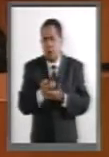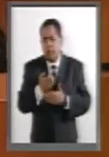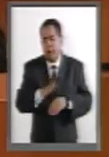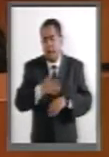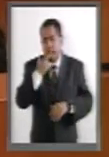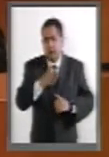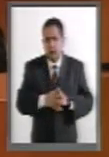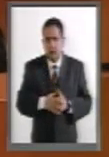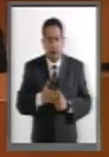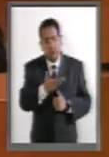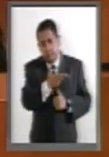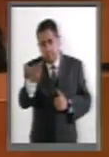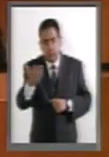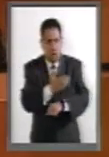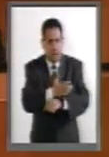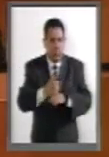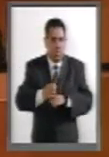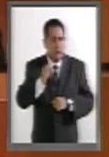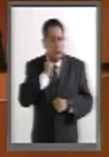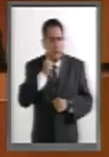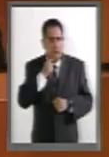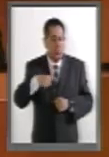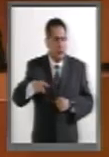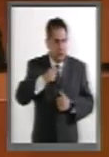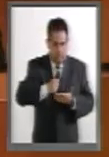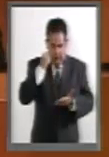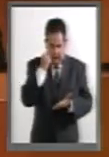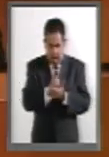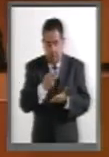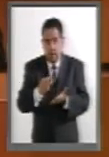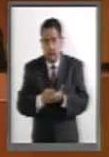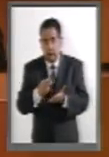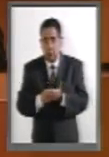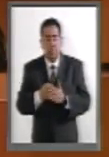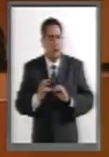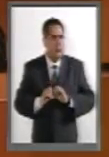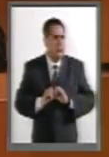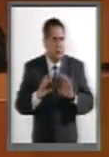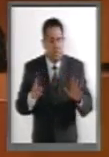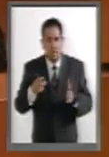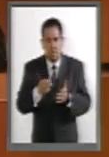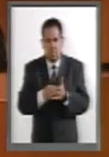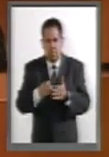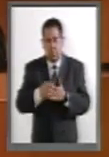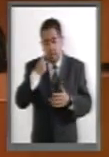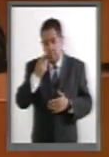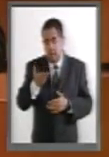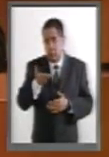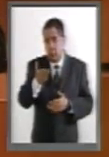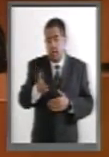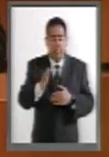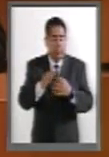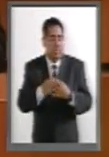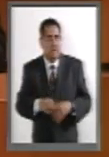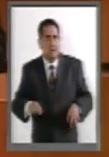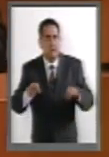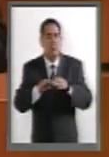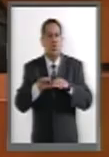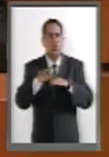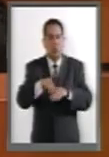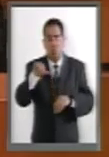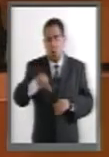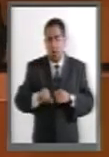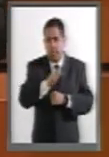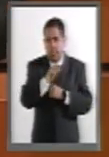invito, compañeros senadores, a que aprobemos este dictamen porque sin duda alguna es una de las materias más importantes